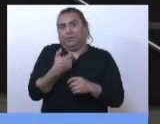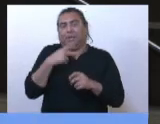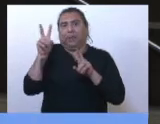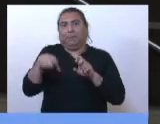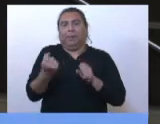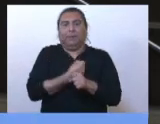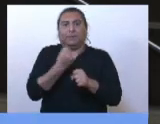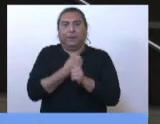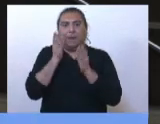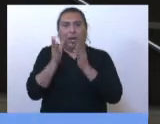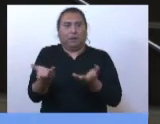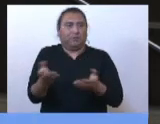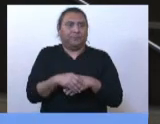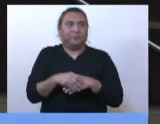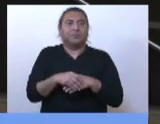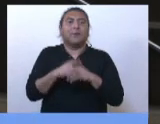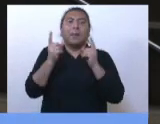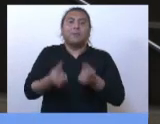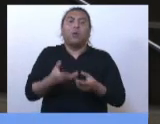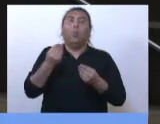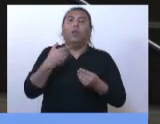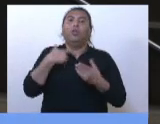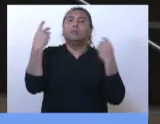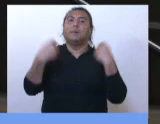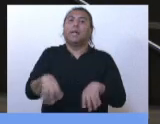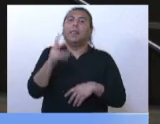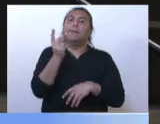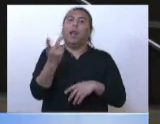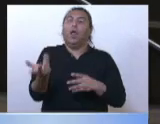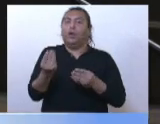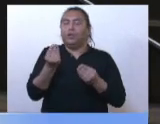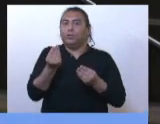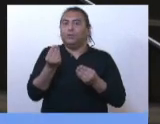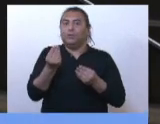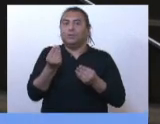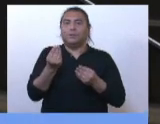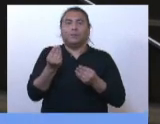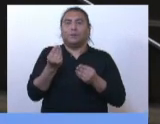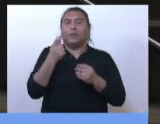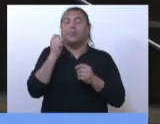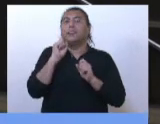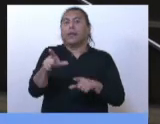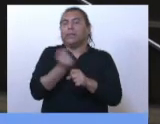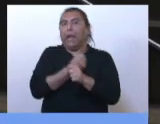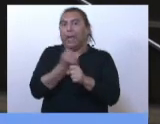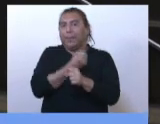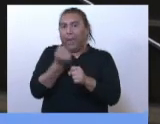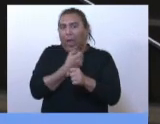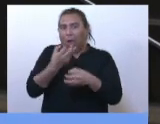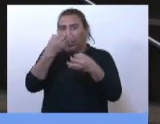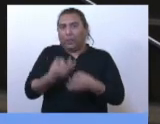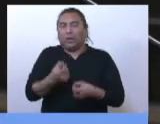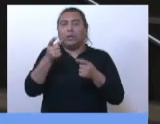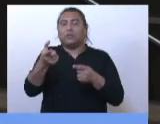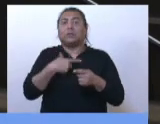trabajo también cuando se pierde el valor el trabajo digno también